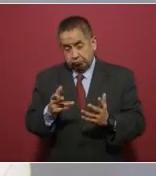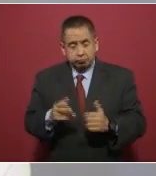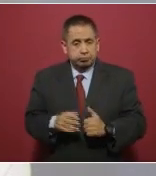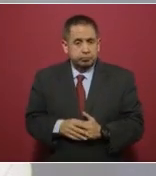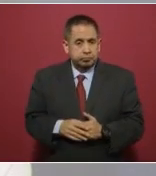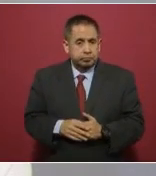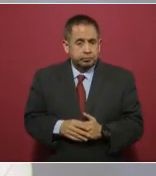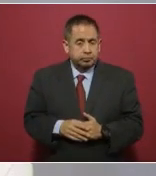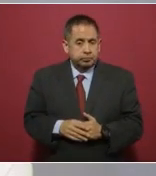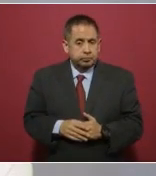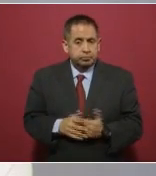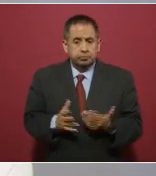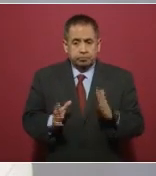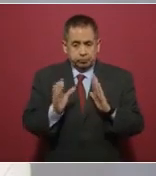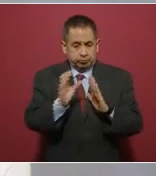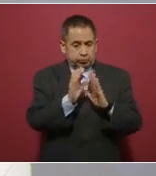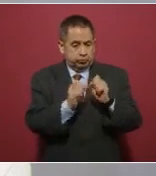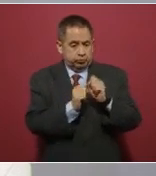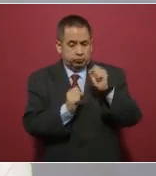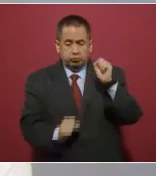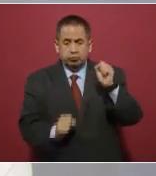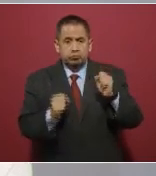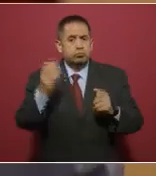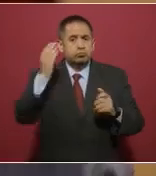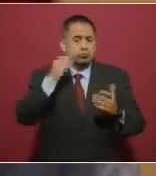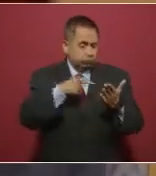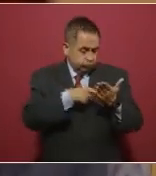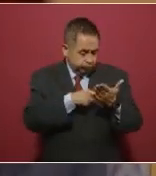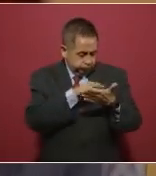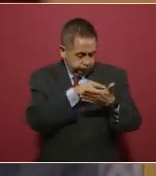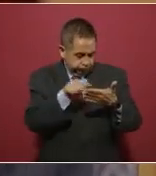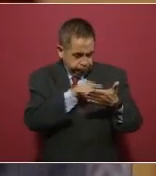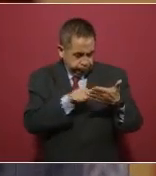De acuerdo a la Constitución, tenían